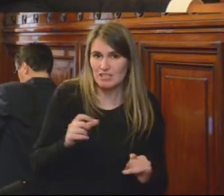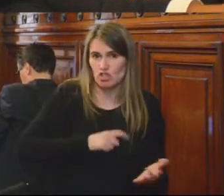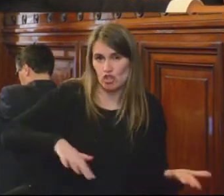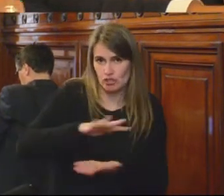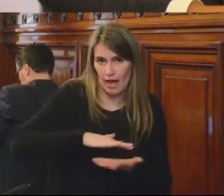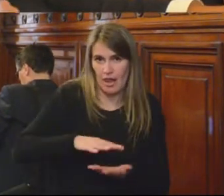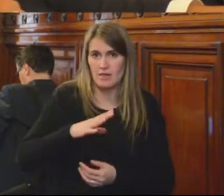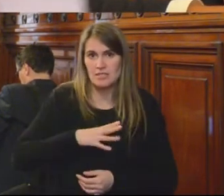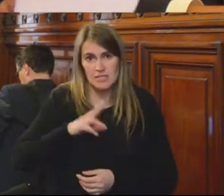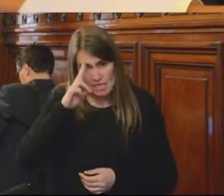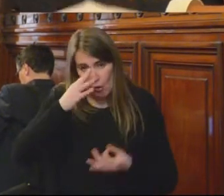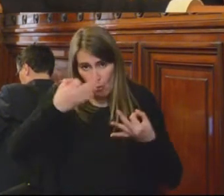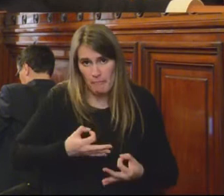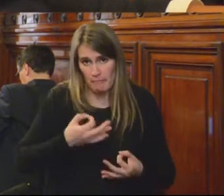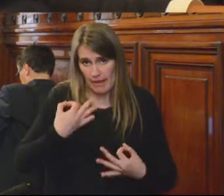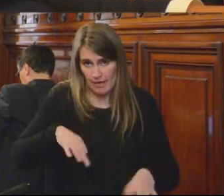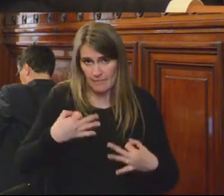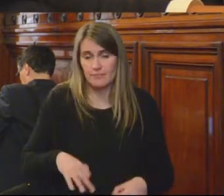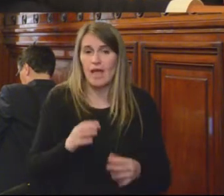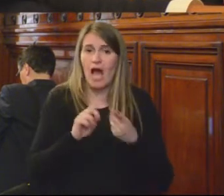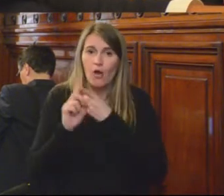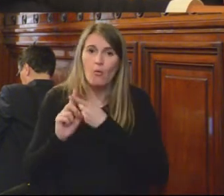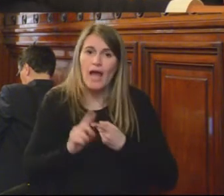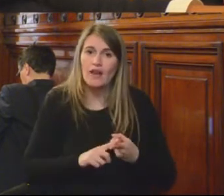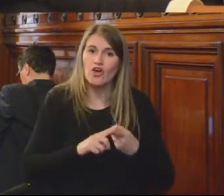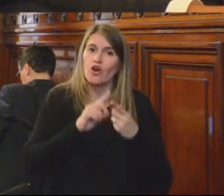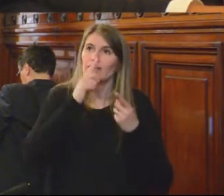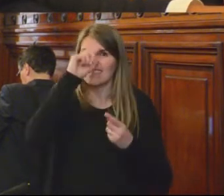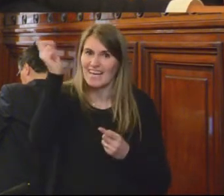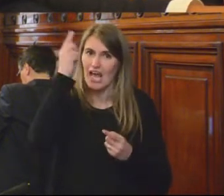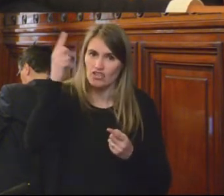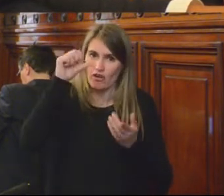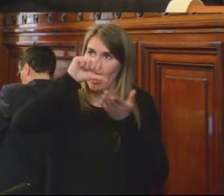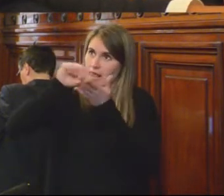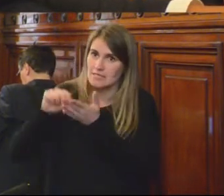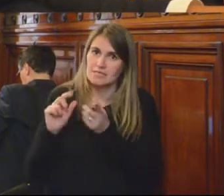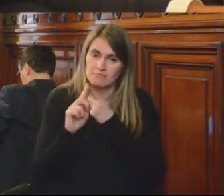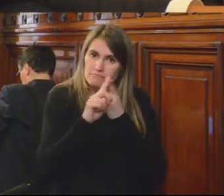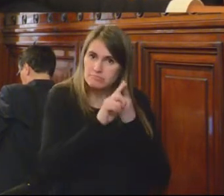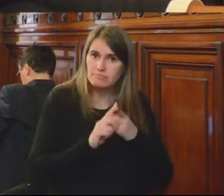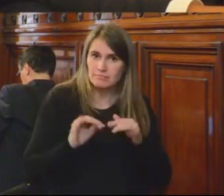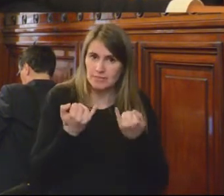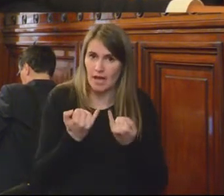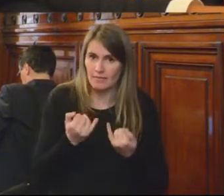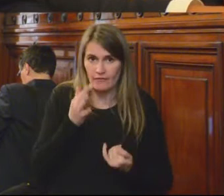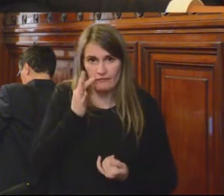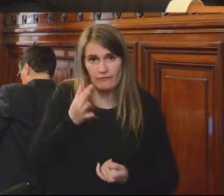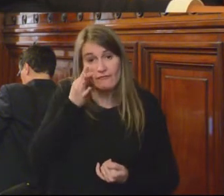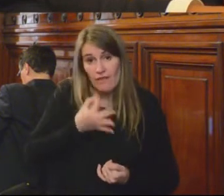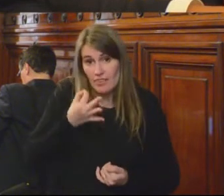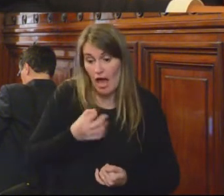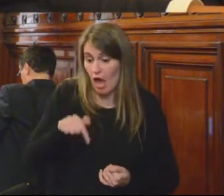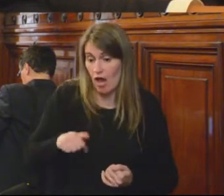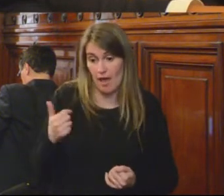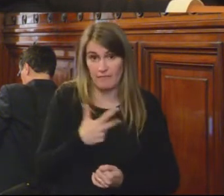plenamente las disposiciones contenidas en los acuerdos y tratados internacionales válidamente celebrados por la República, en cuya fe de ellos estamos presentando en esta fecha ante